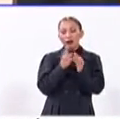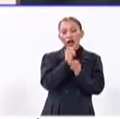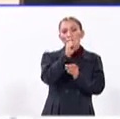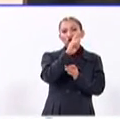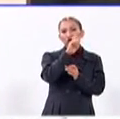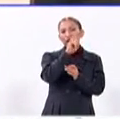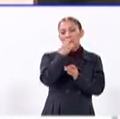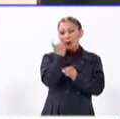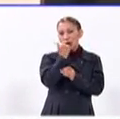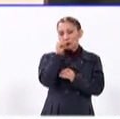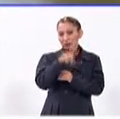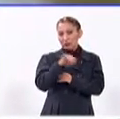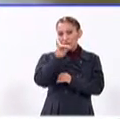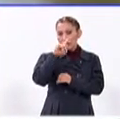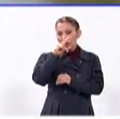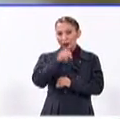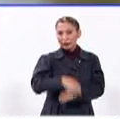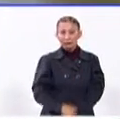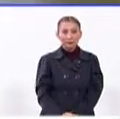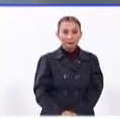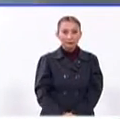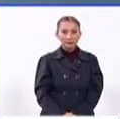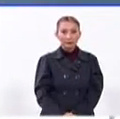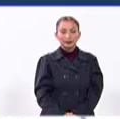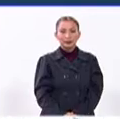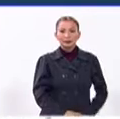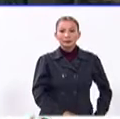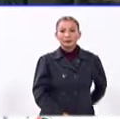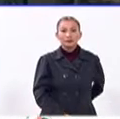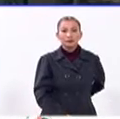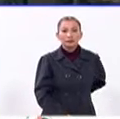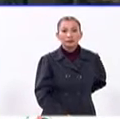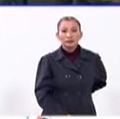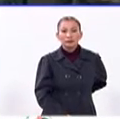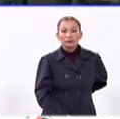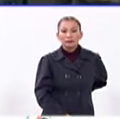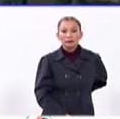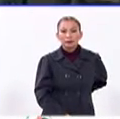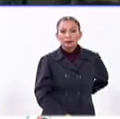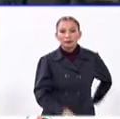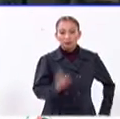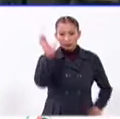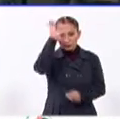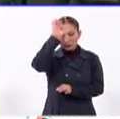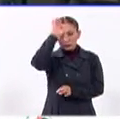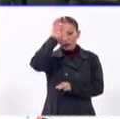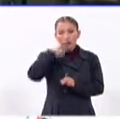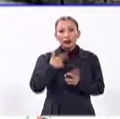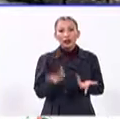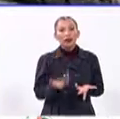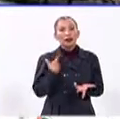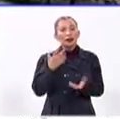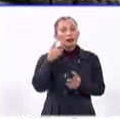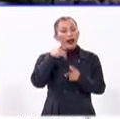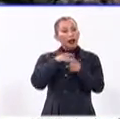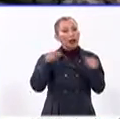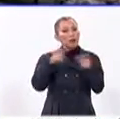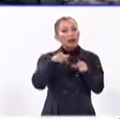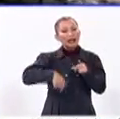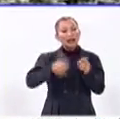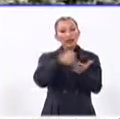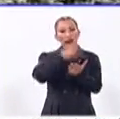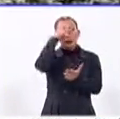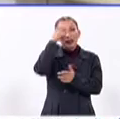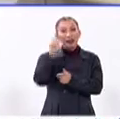para estudiantes de esta casa de estudios. En nuestra sección cultural, empápate de la cultura japonesa en la Ciudad